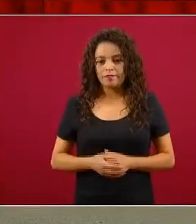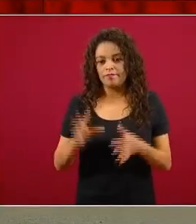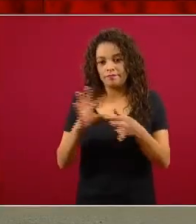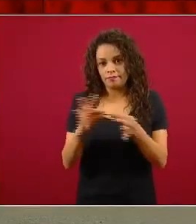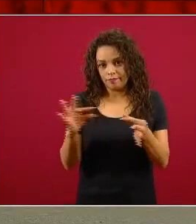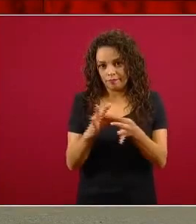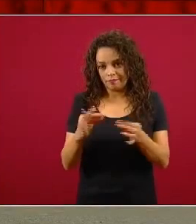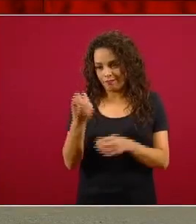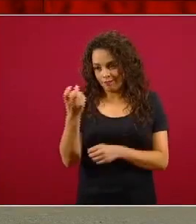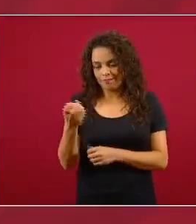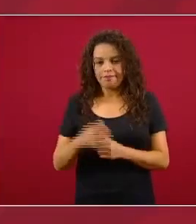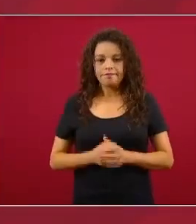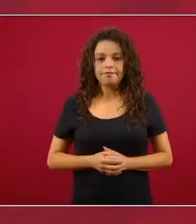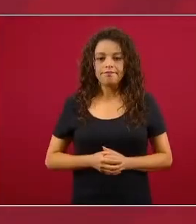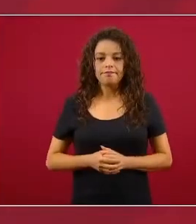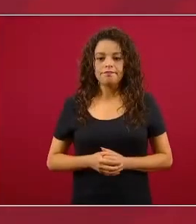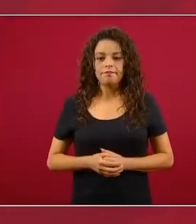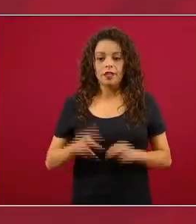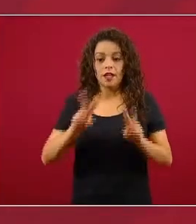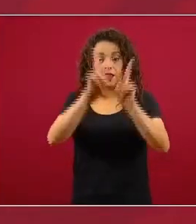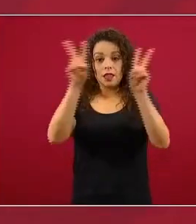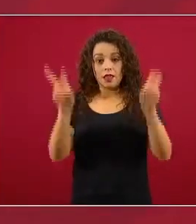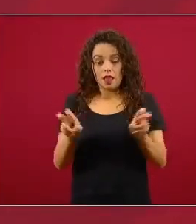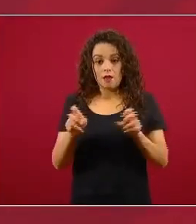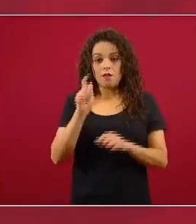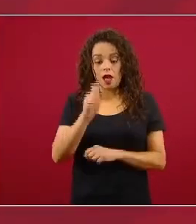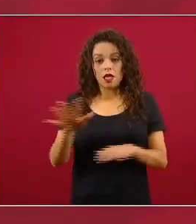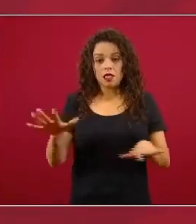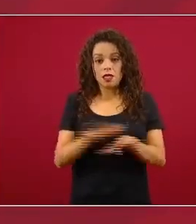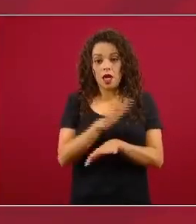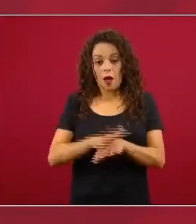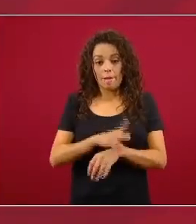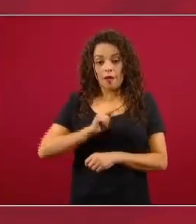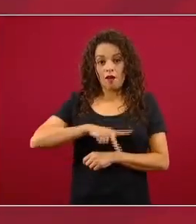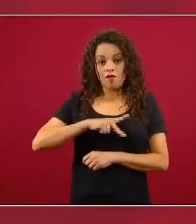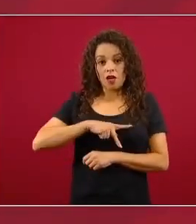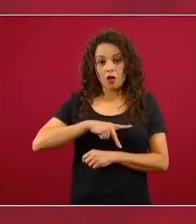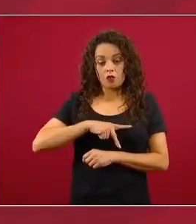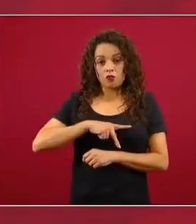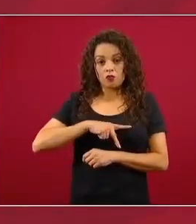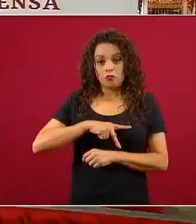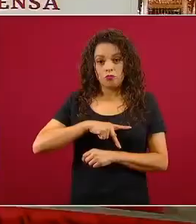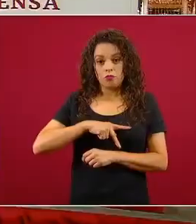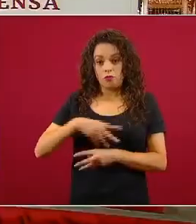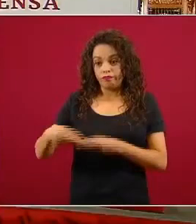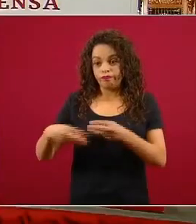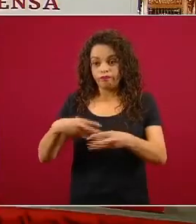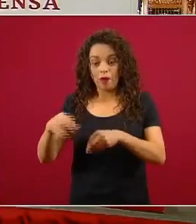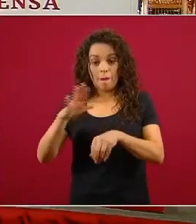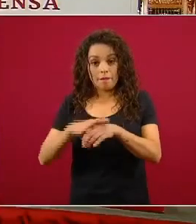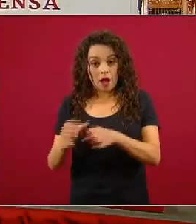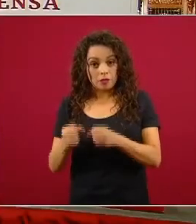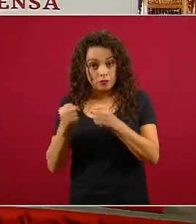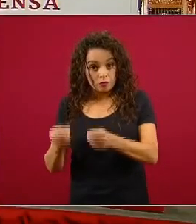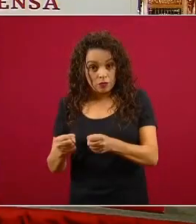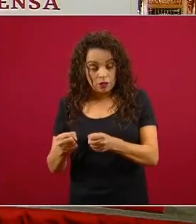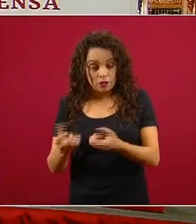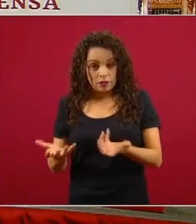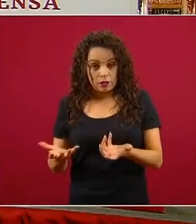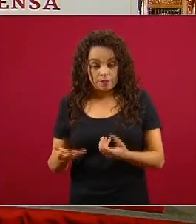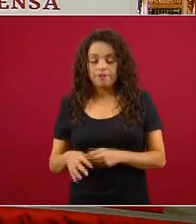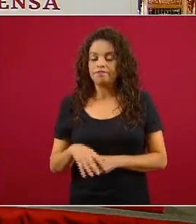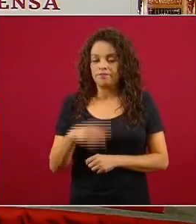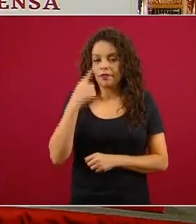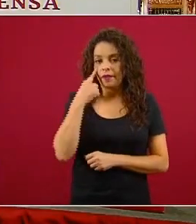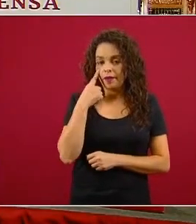preguntarlo. Este tema de las mutaciones de los virus. Muchos virus, particularmente los que tienen